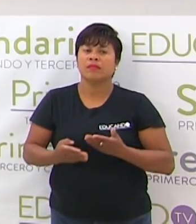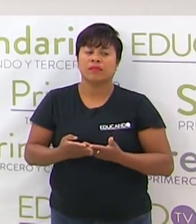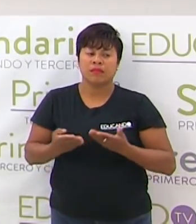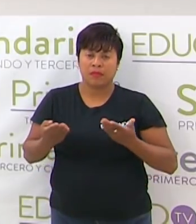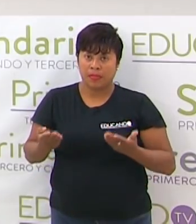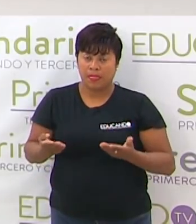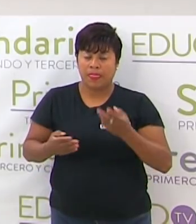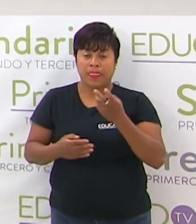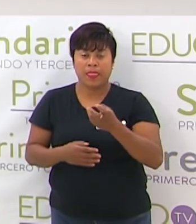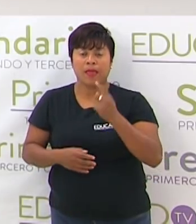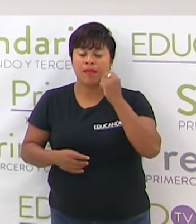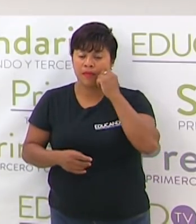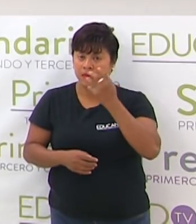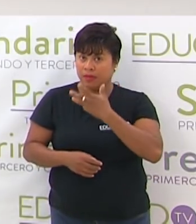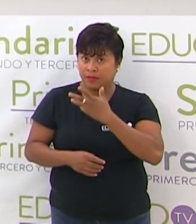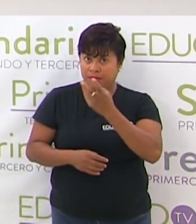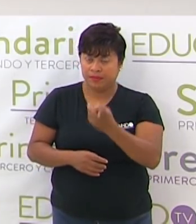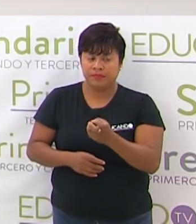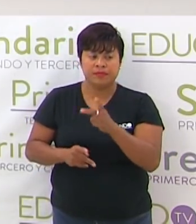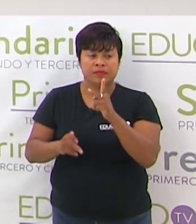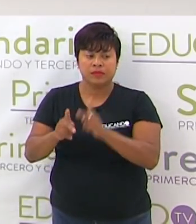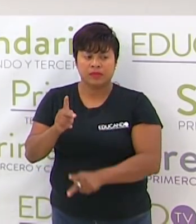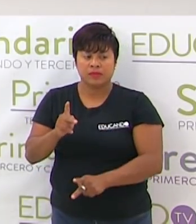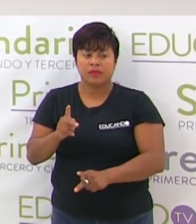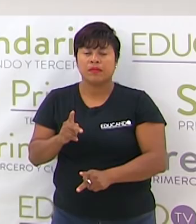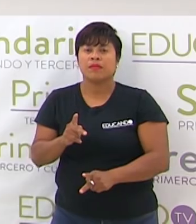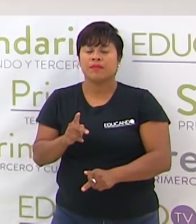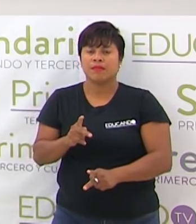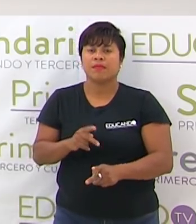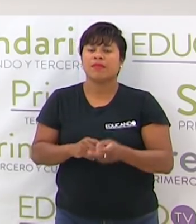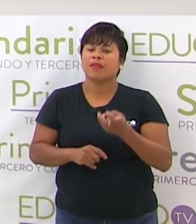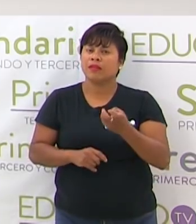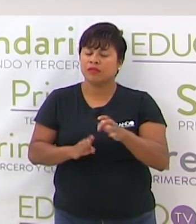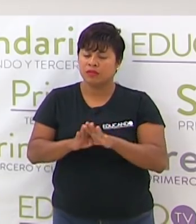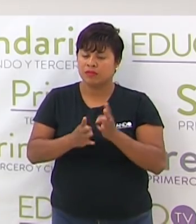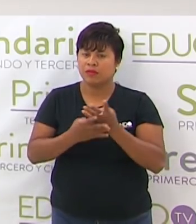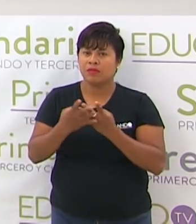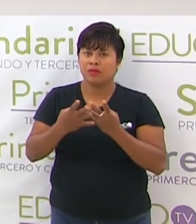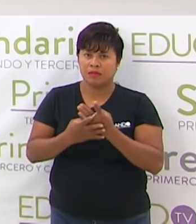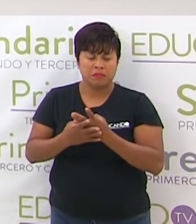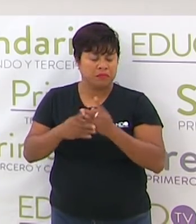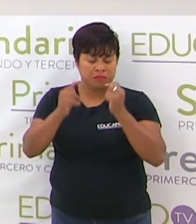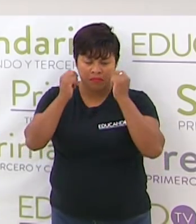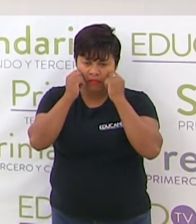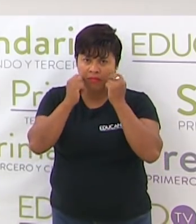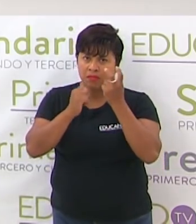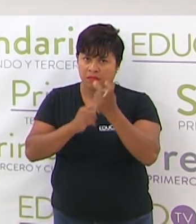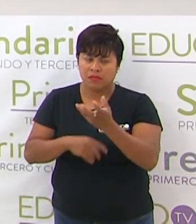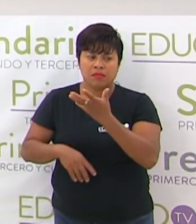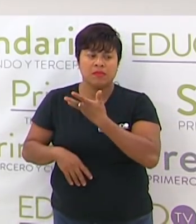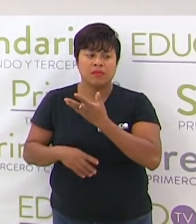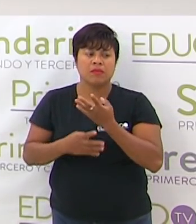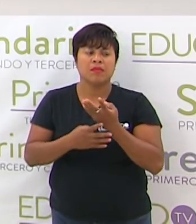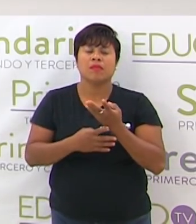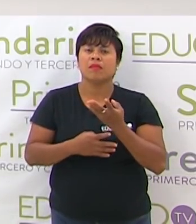Aún a pesar de que tú veas que están incompletos, los cuadros aún así sigue teniendo un